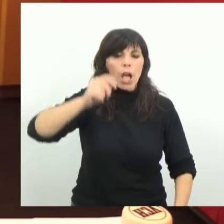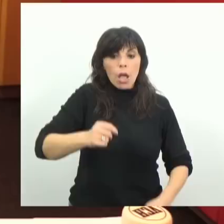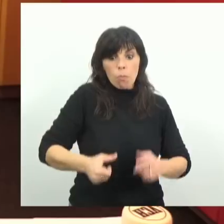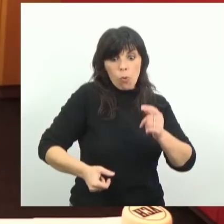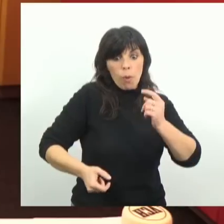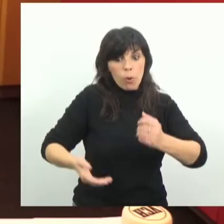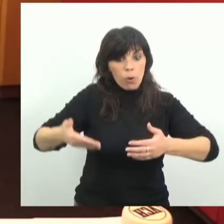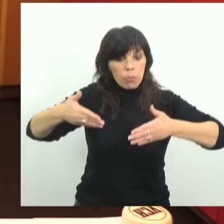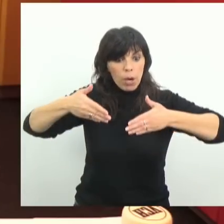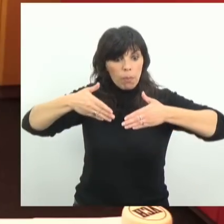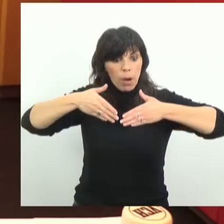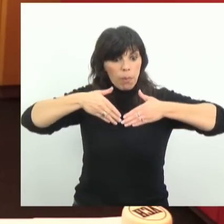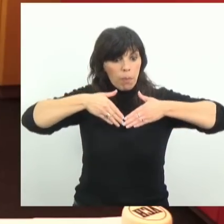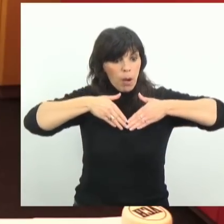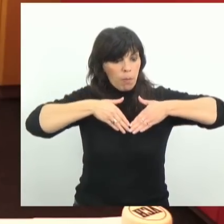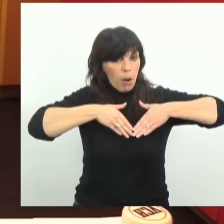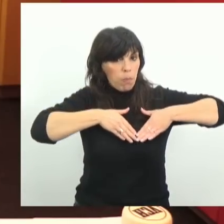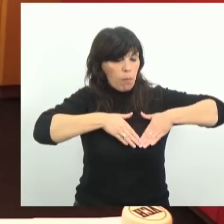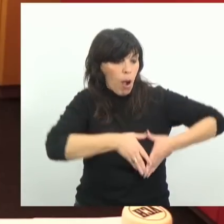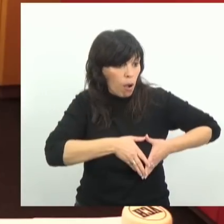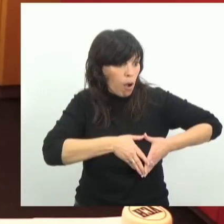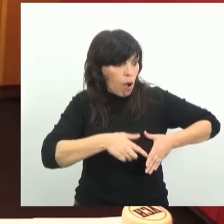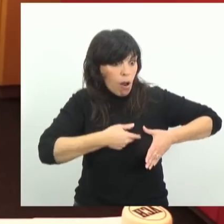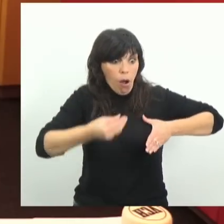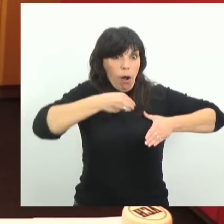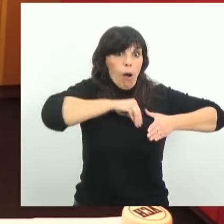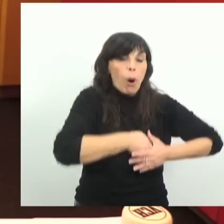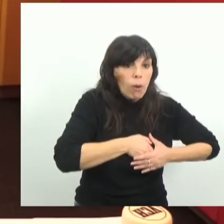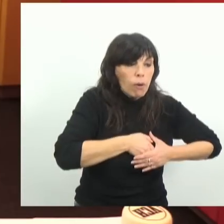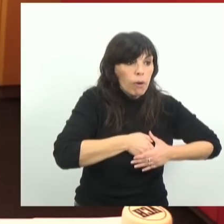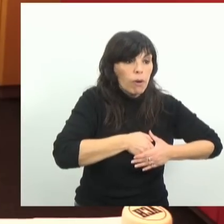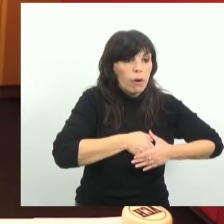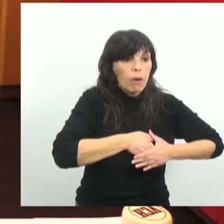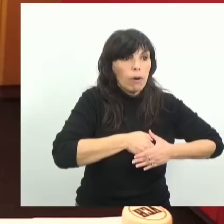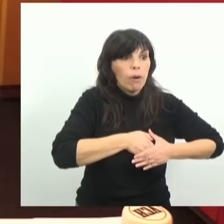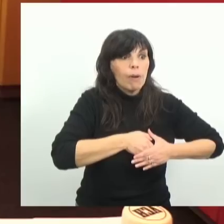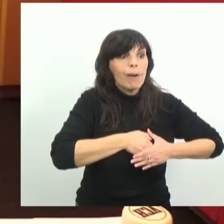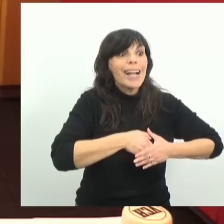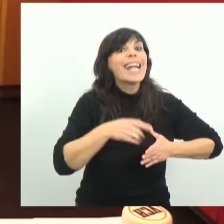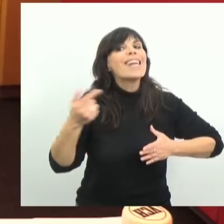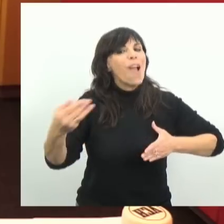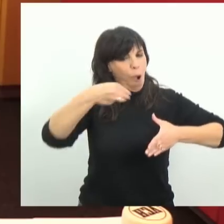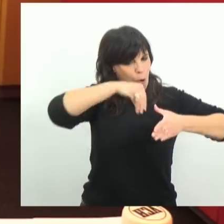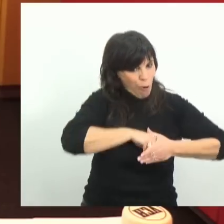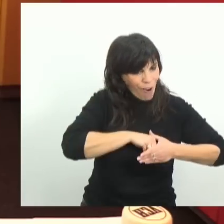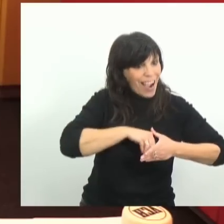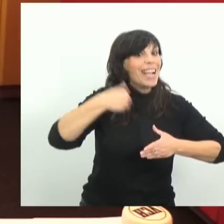y tiene que oírlo a lo largo del tiempo para que esa palabra traiga fruto.